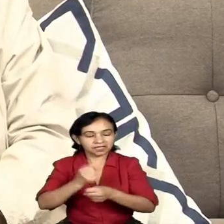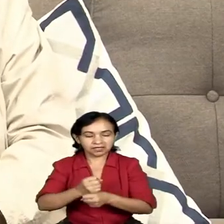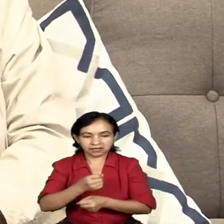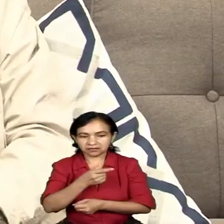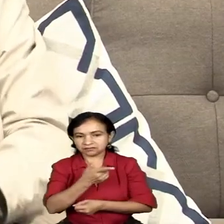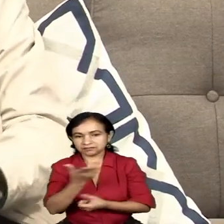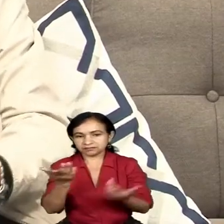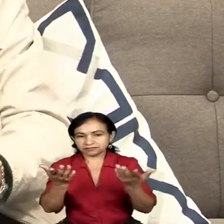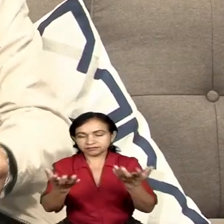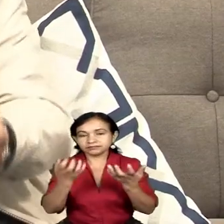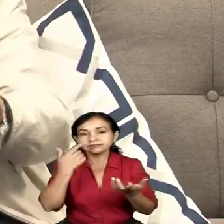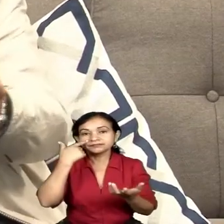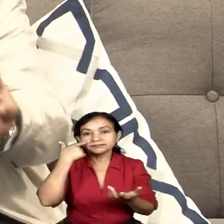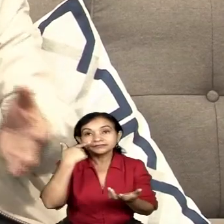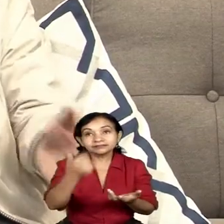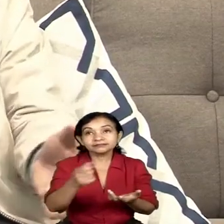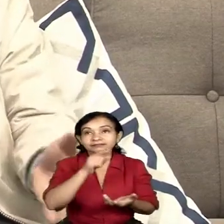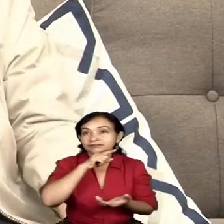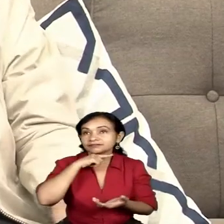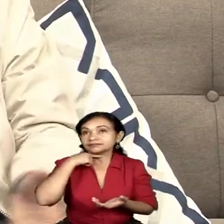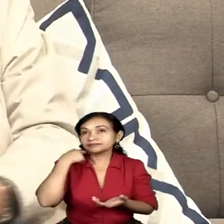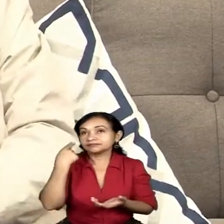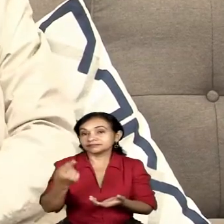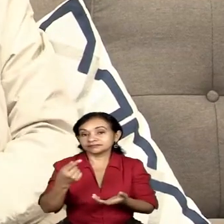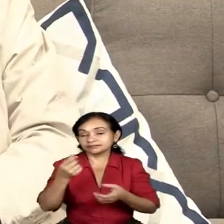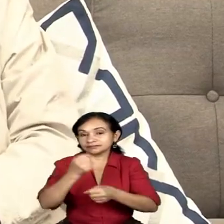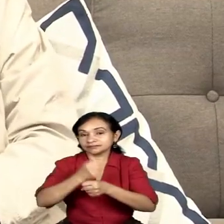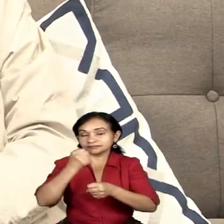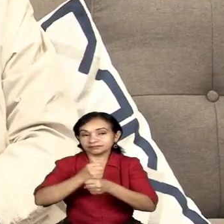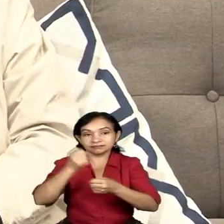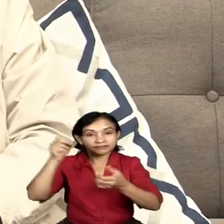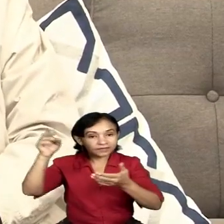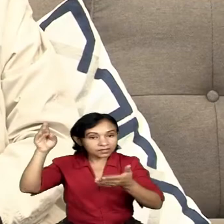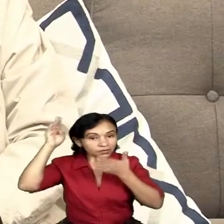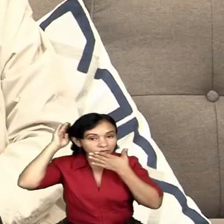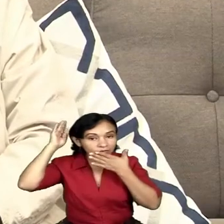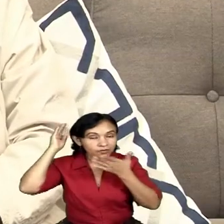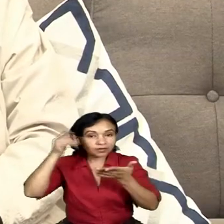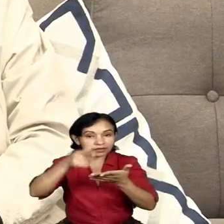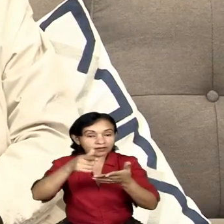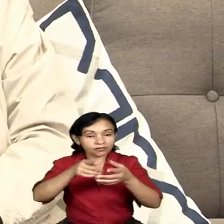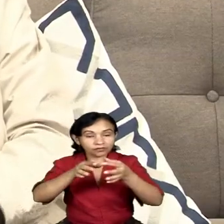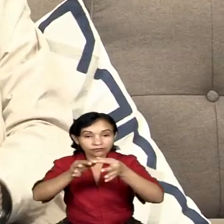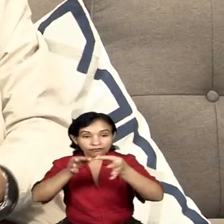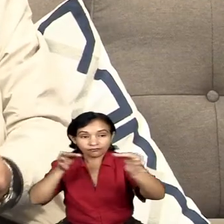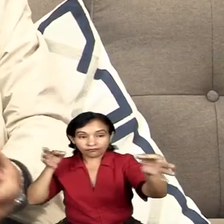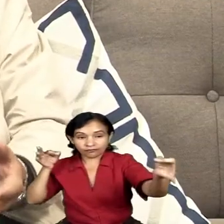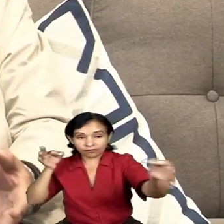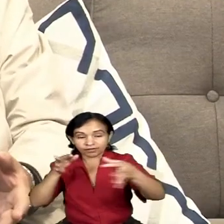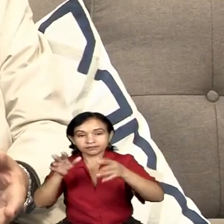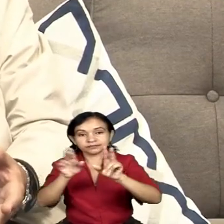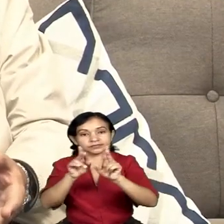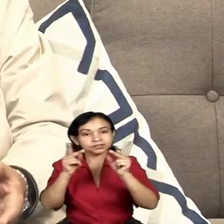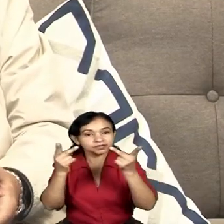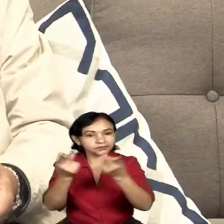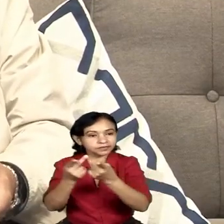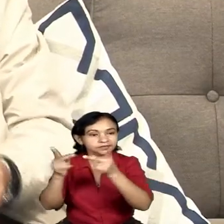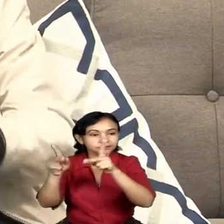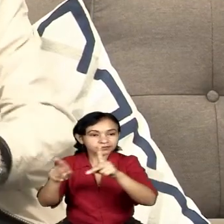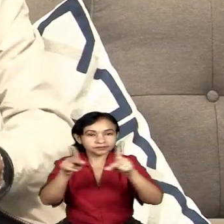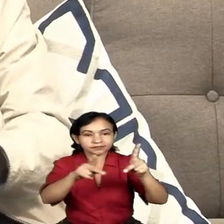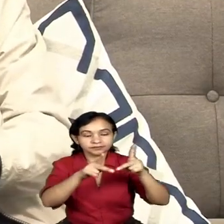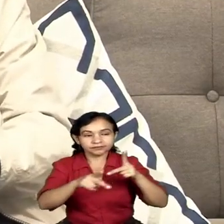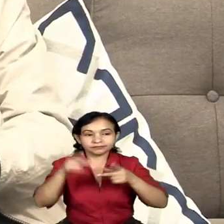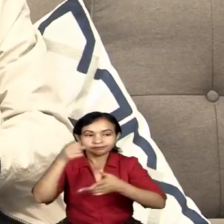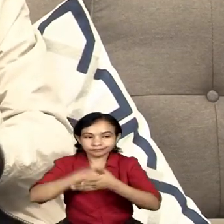No querían reconocer la realidad de los indios flecheros. Es decir, ¿por qué? Porque eran gente del pueblo que